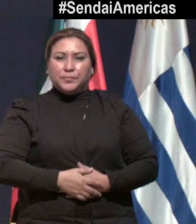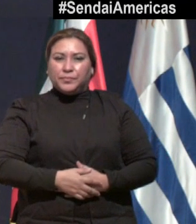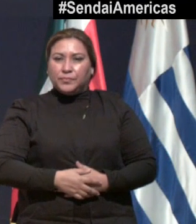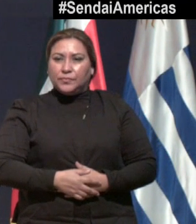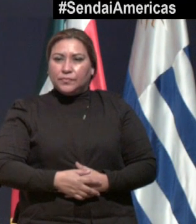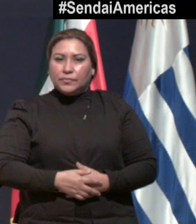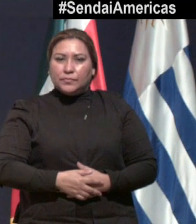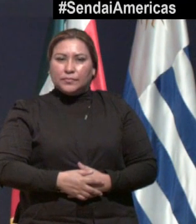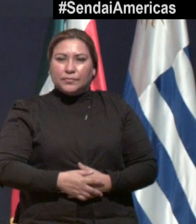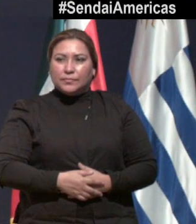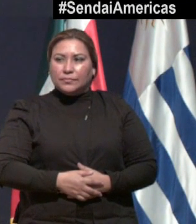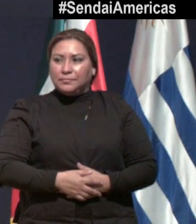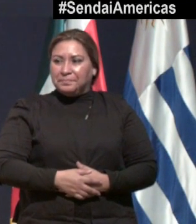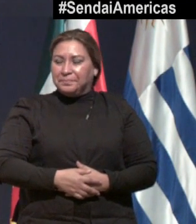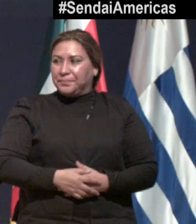¿Cómo funciona esto?